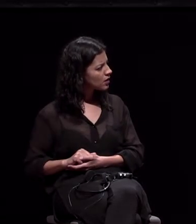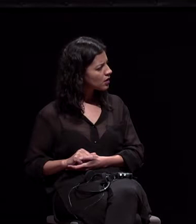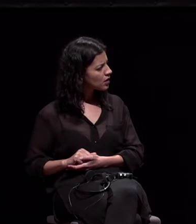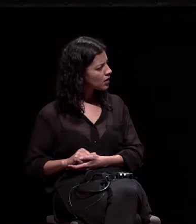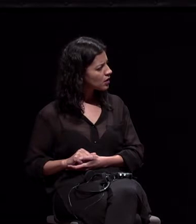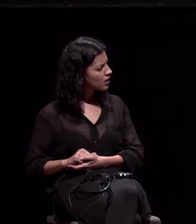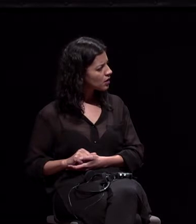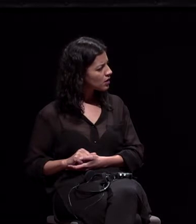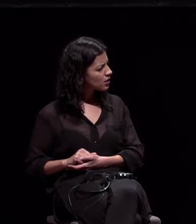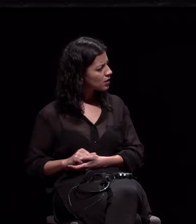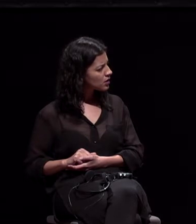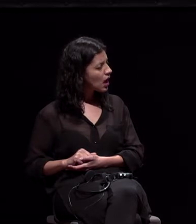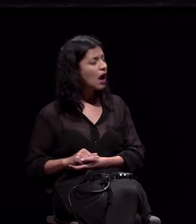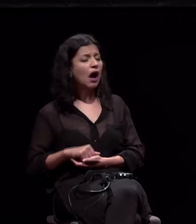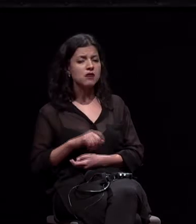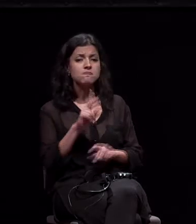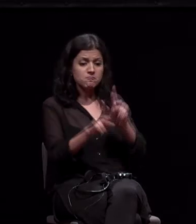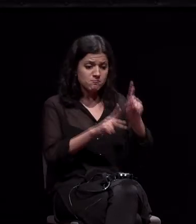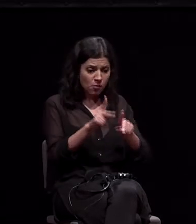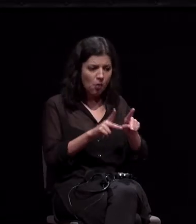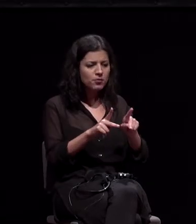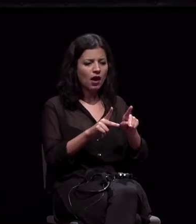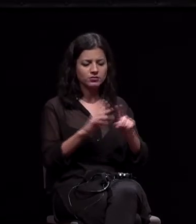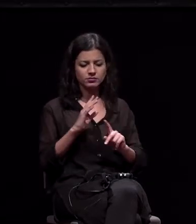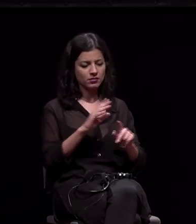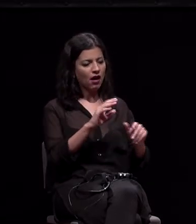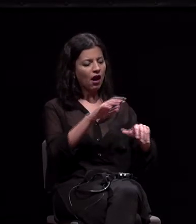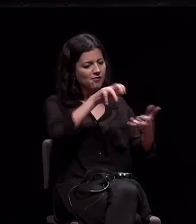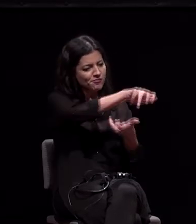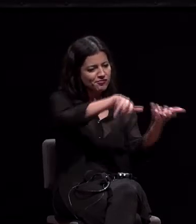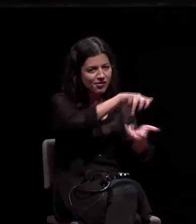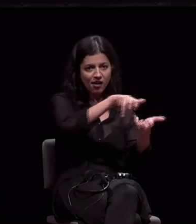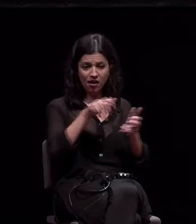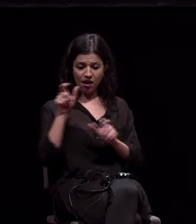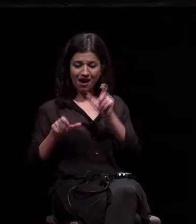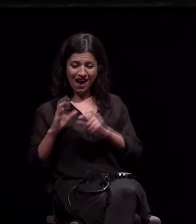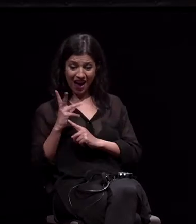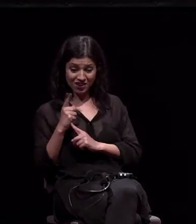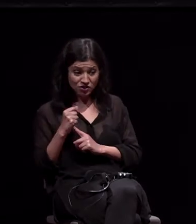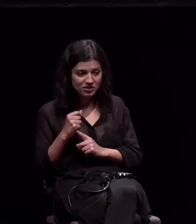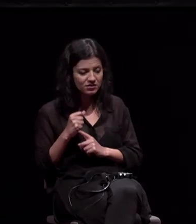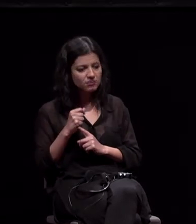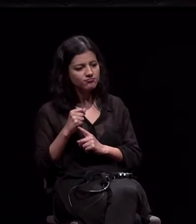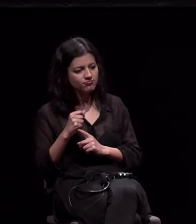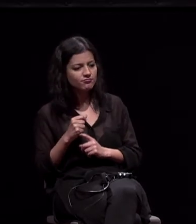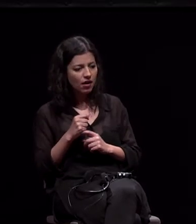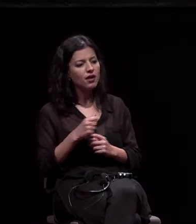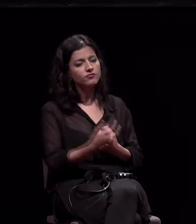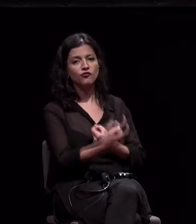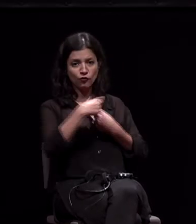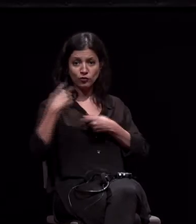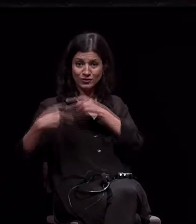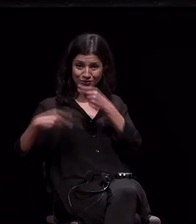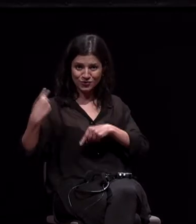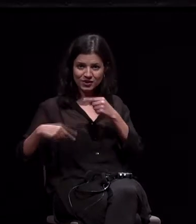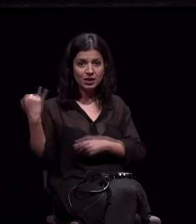fue retomada por estos artistas de una manera muy interesante. Y lo popular no como una bandera nada más ideológica,